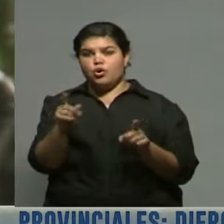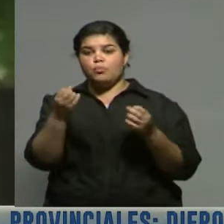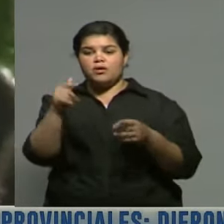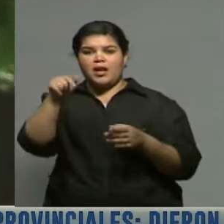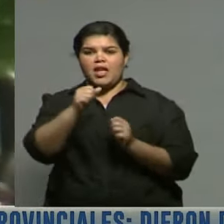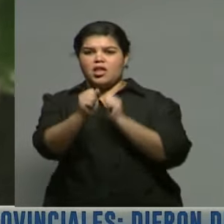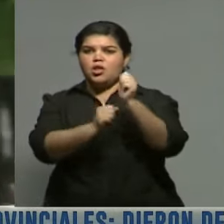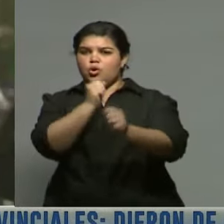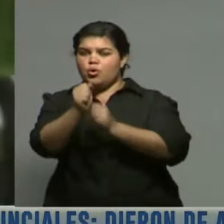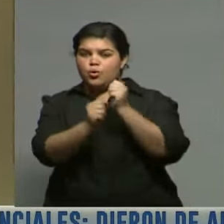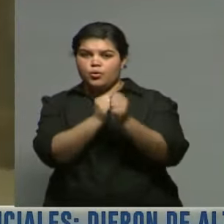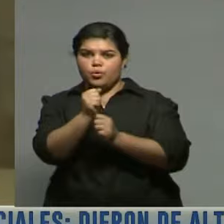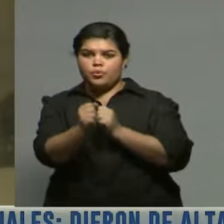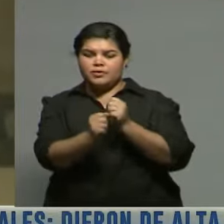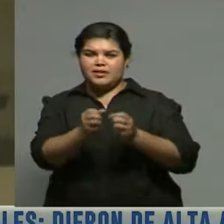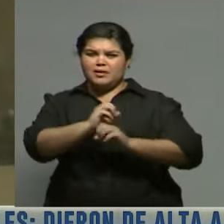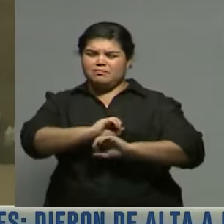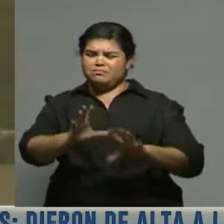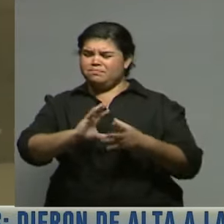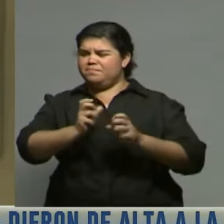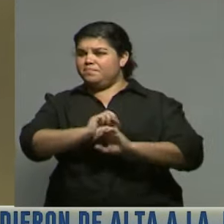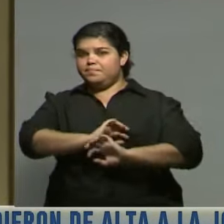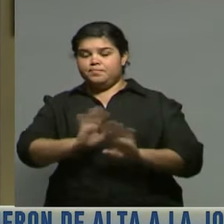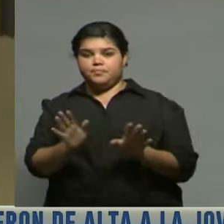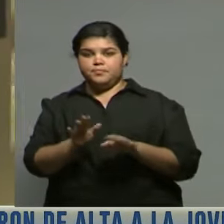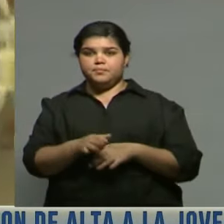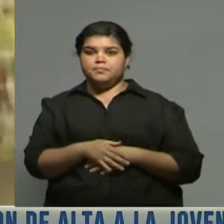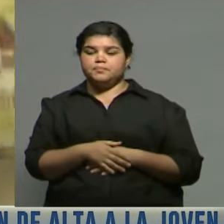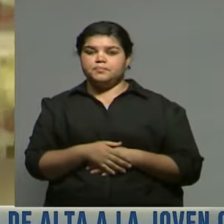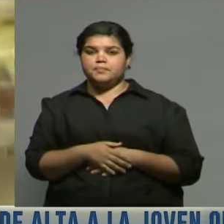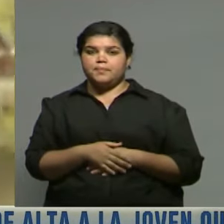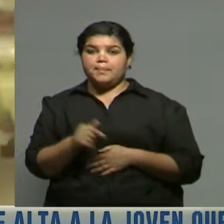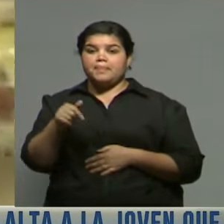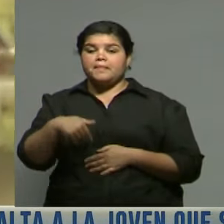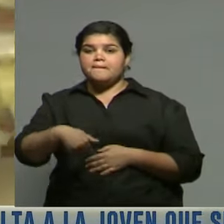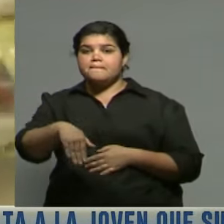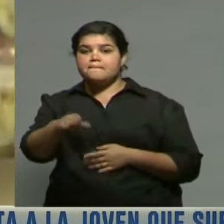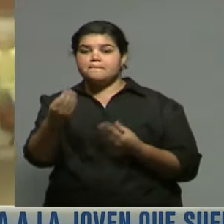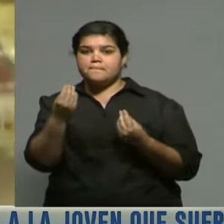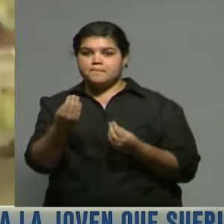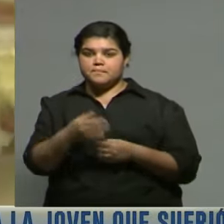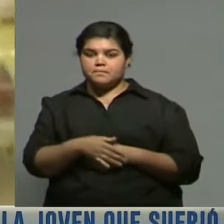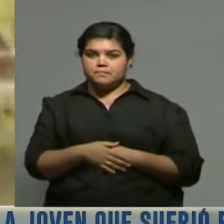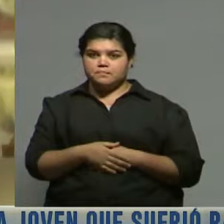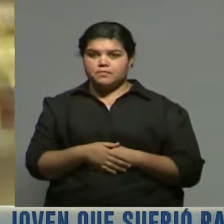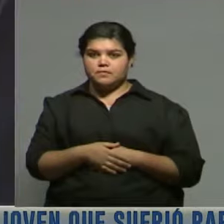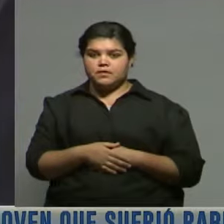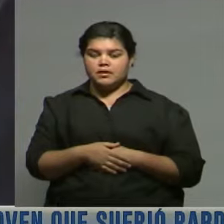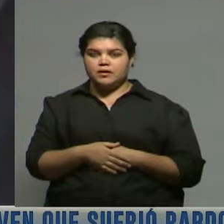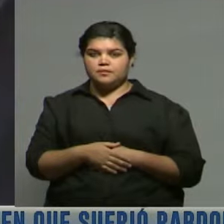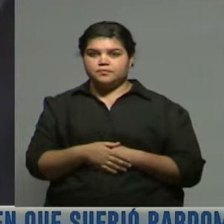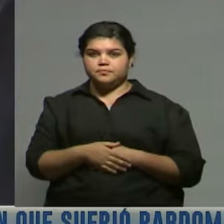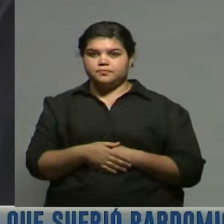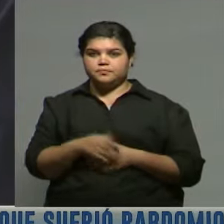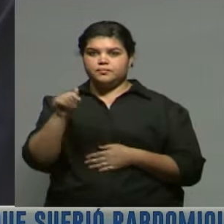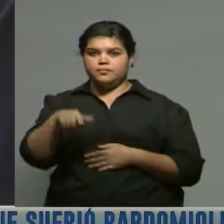pasando por un momento bastante crítico, que en el mejor de los casos estamos a raya y salvando la